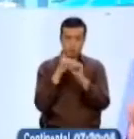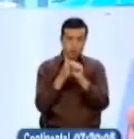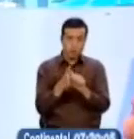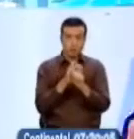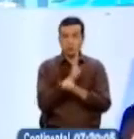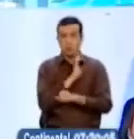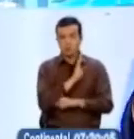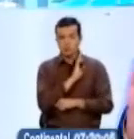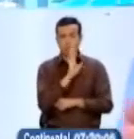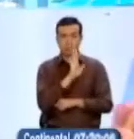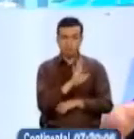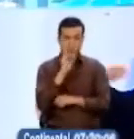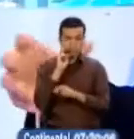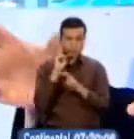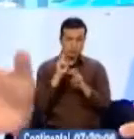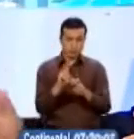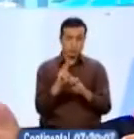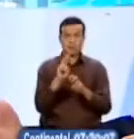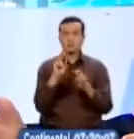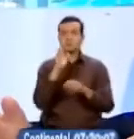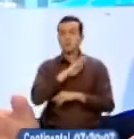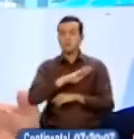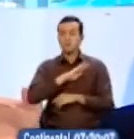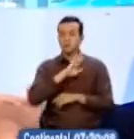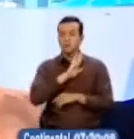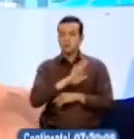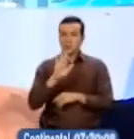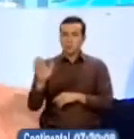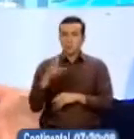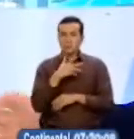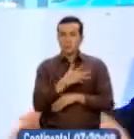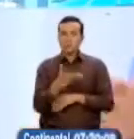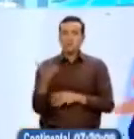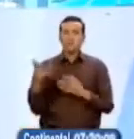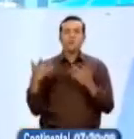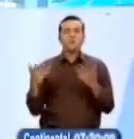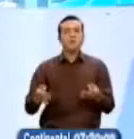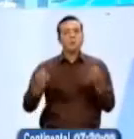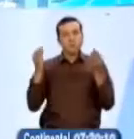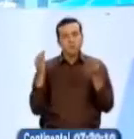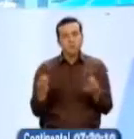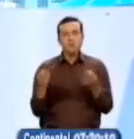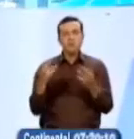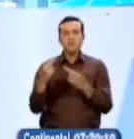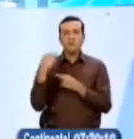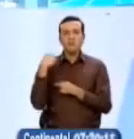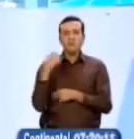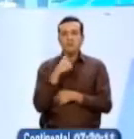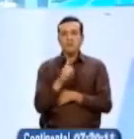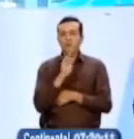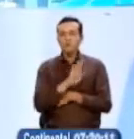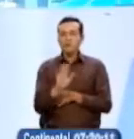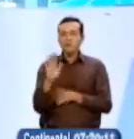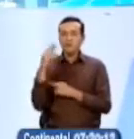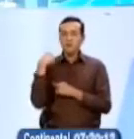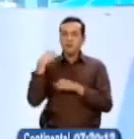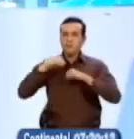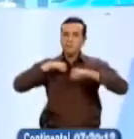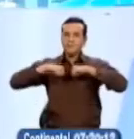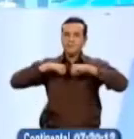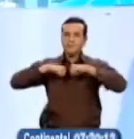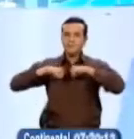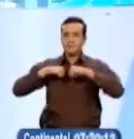técnico hace investigación y los ghats los gobiernos autónomos descentralizados son aquellos que tienen a su cargo la gestión